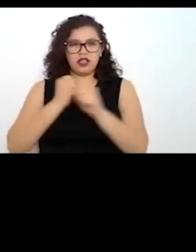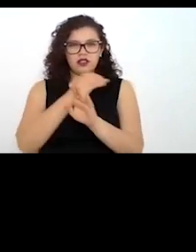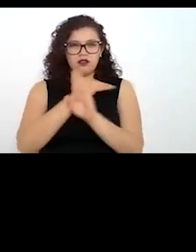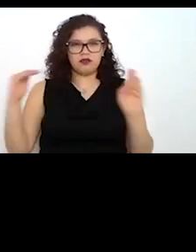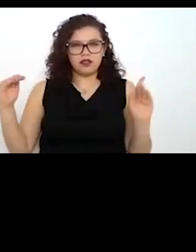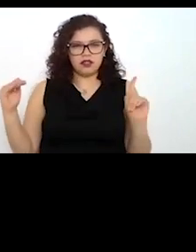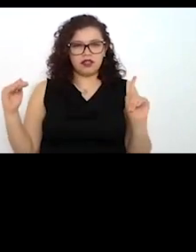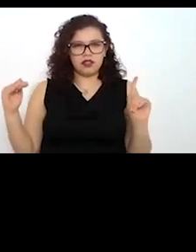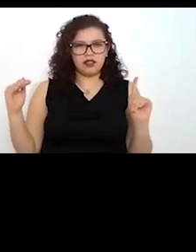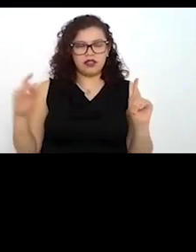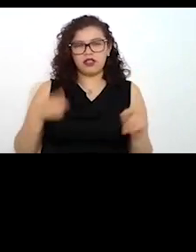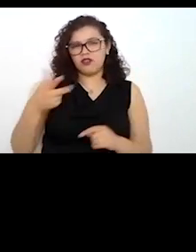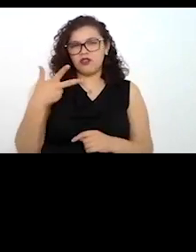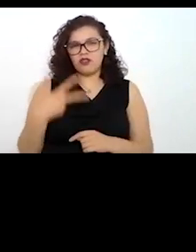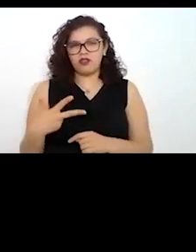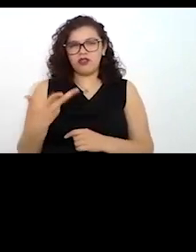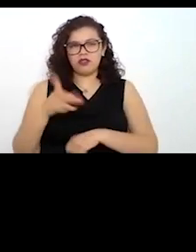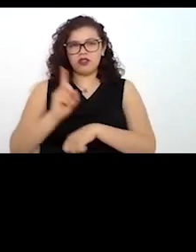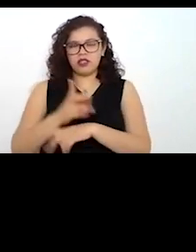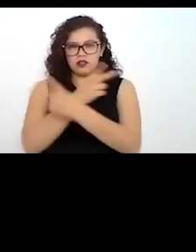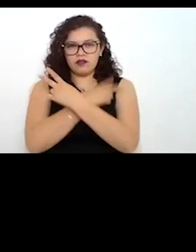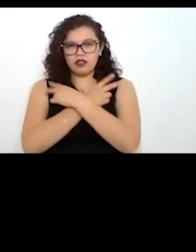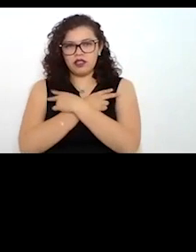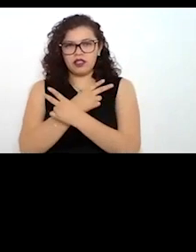te tocaban 8 días de vacaciones que